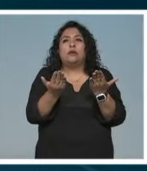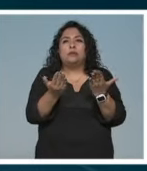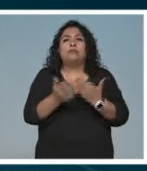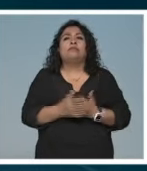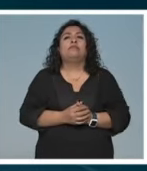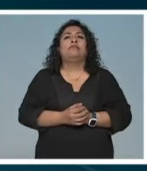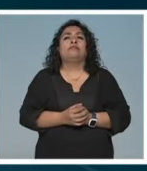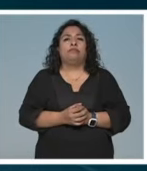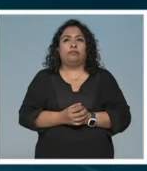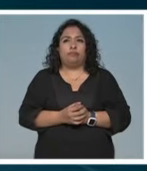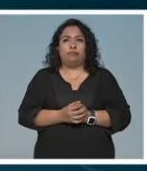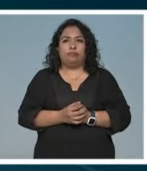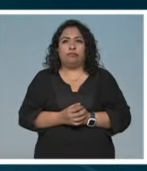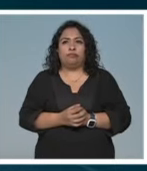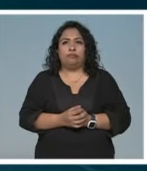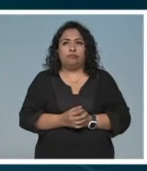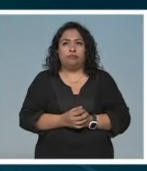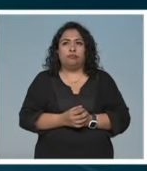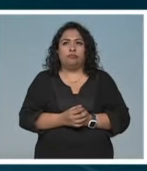trata sobre